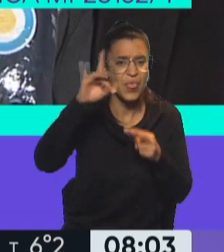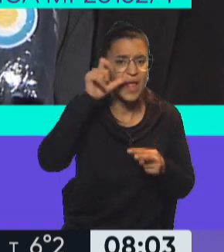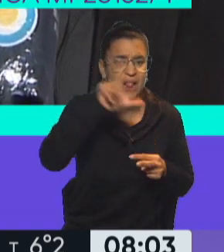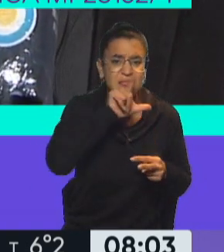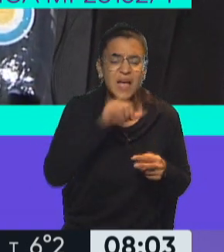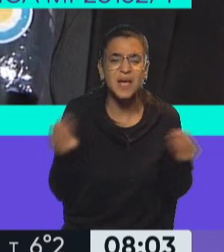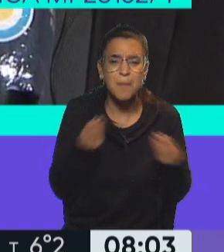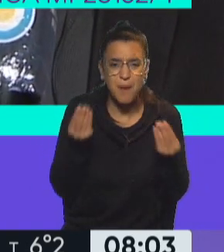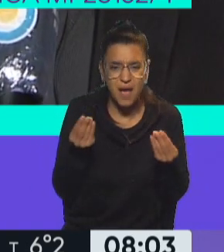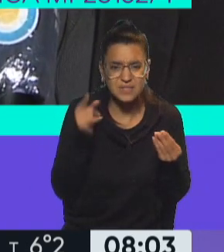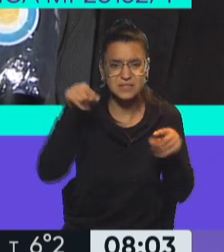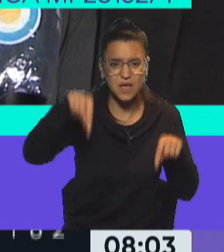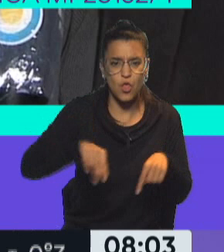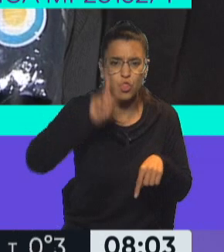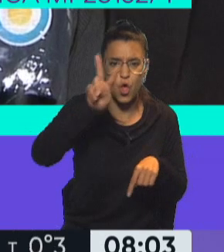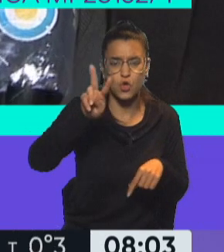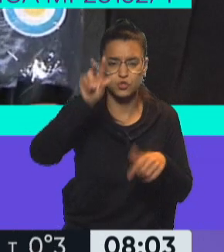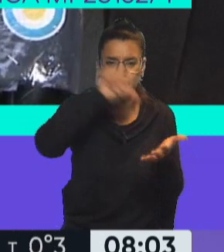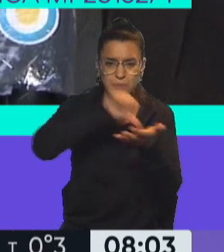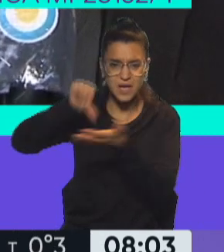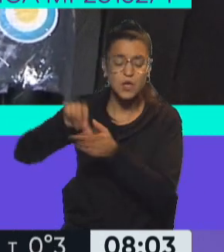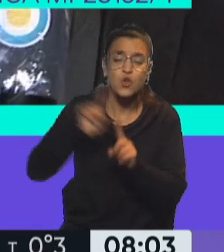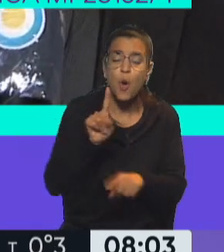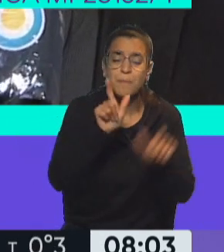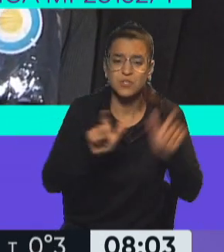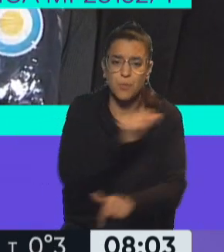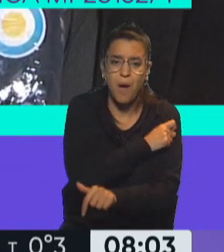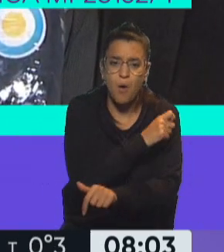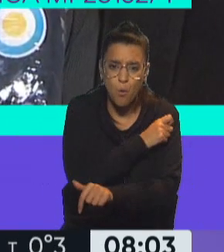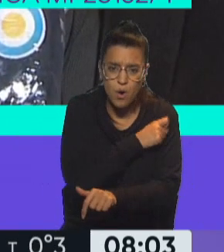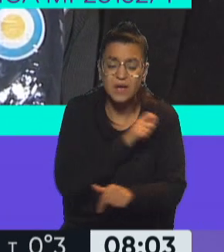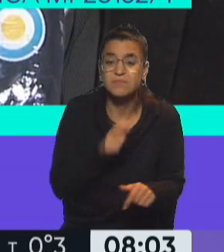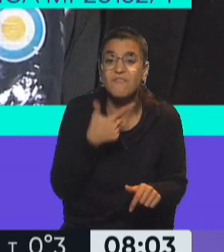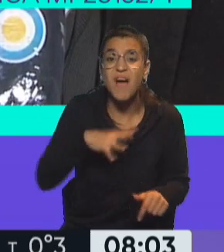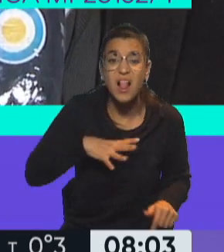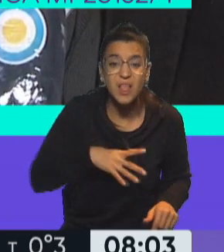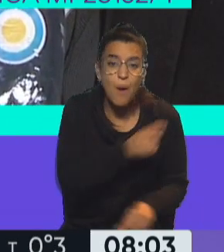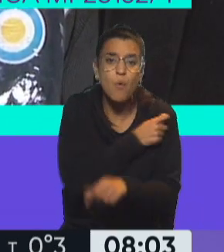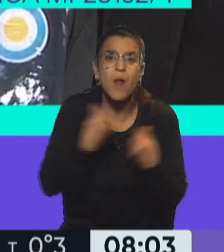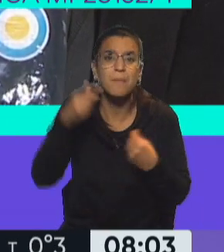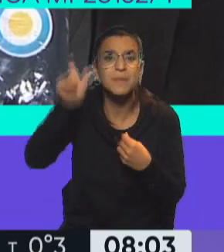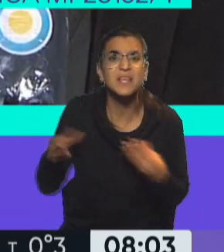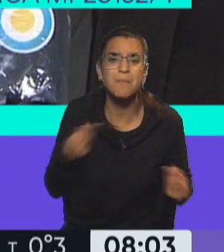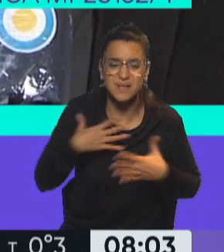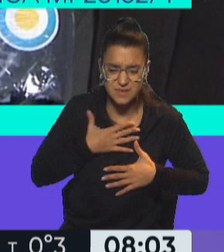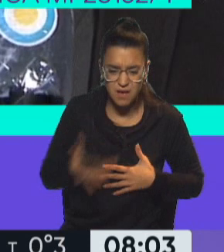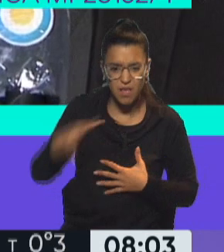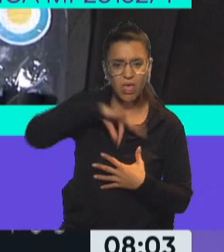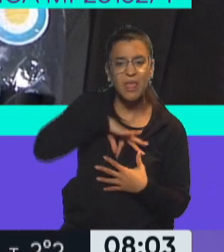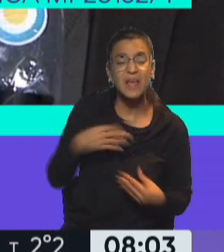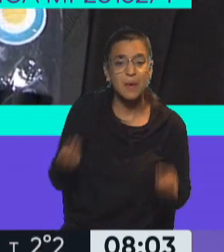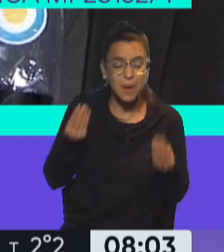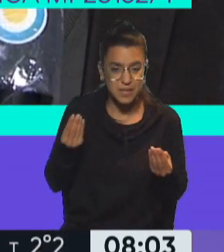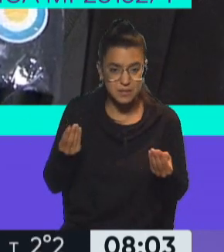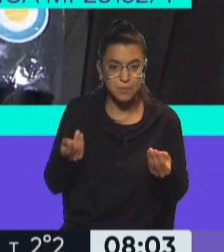pasando justamente en estas dos naciones, no con los vacunados, sí con los que están sin vacunar? ¿Qué les genera en su cuerpo? ¿Qué sucede?